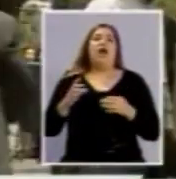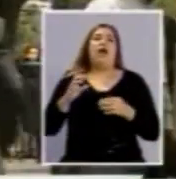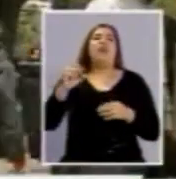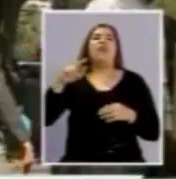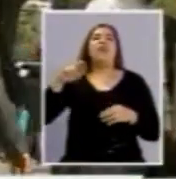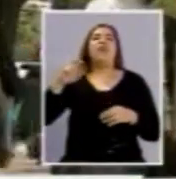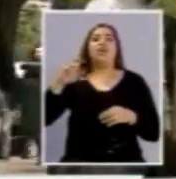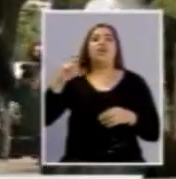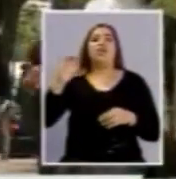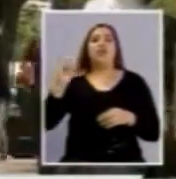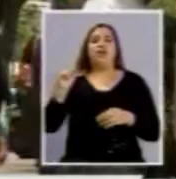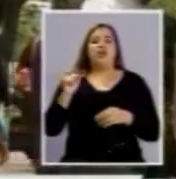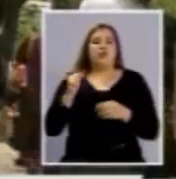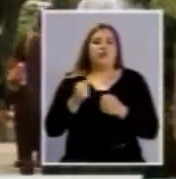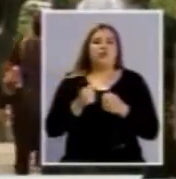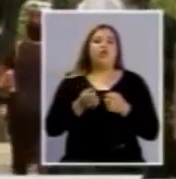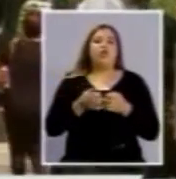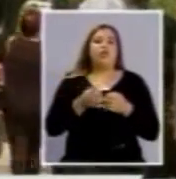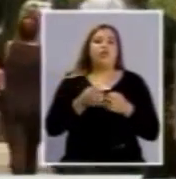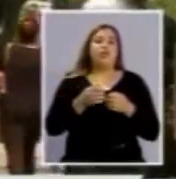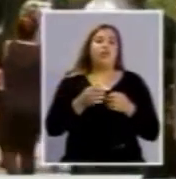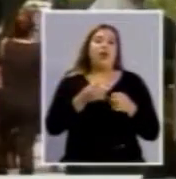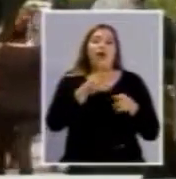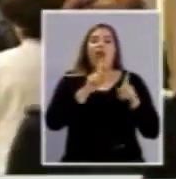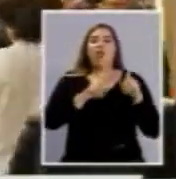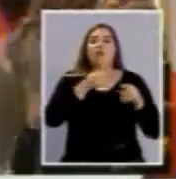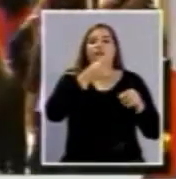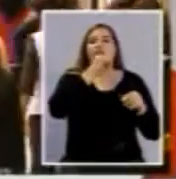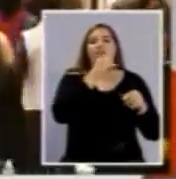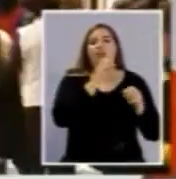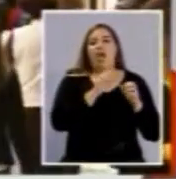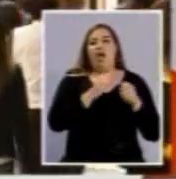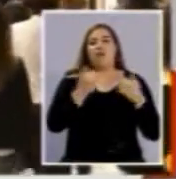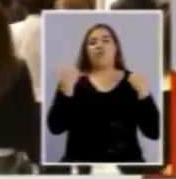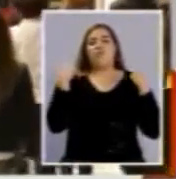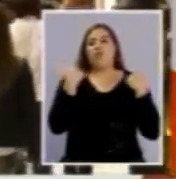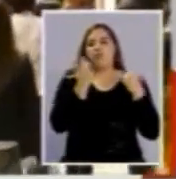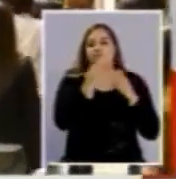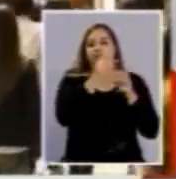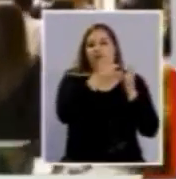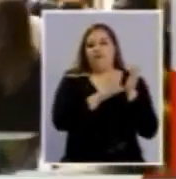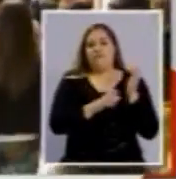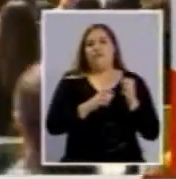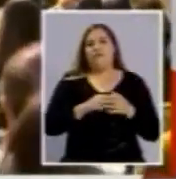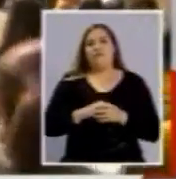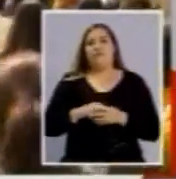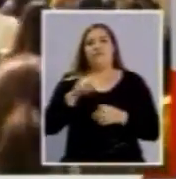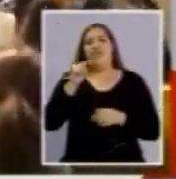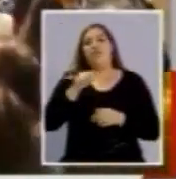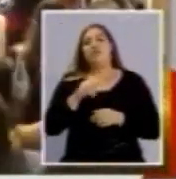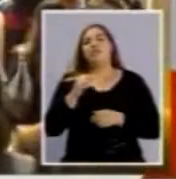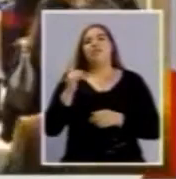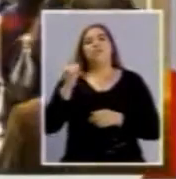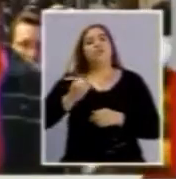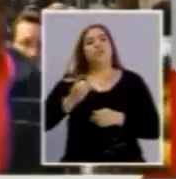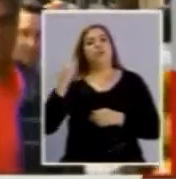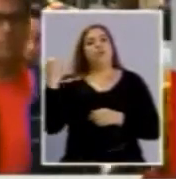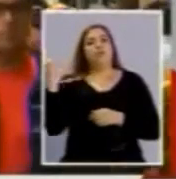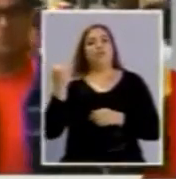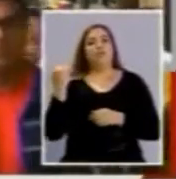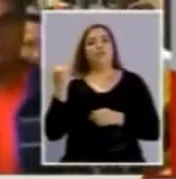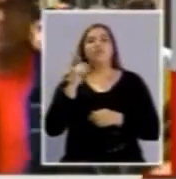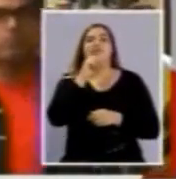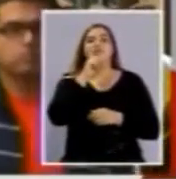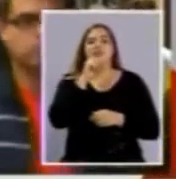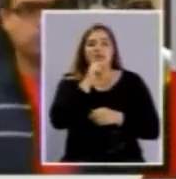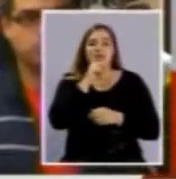tanto, hidratarse con algún tipo de bebida deportiva podría ser en este caso de utilidad. Ahora, estas recomendaciones siempre son individuales, ¿eh? La hidratación